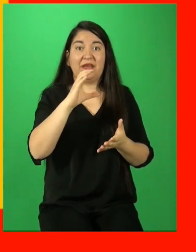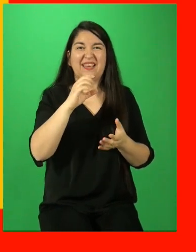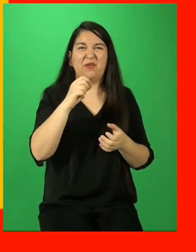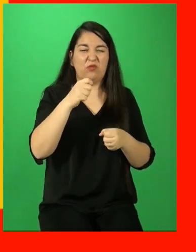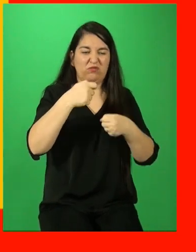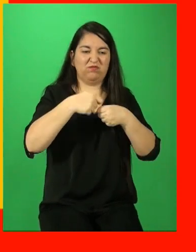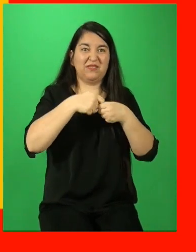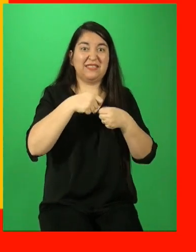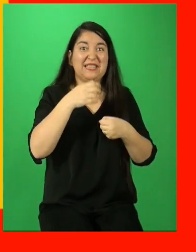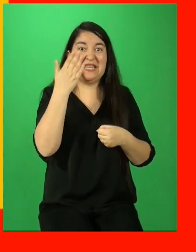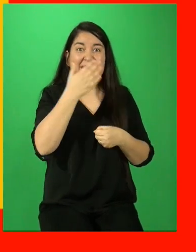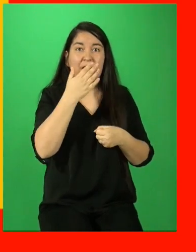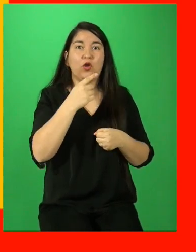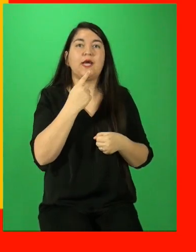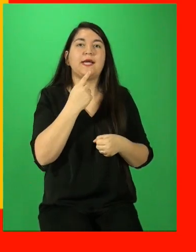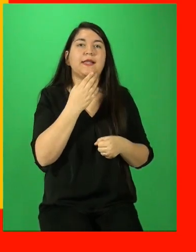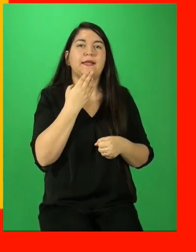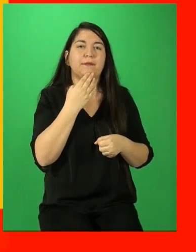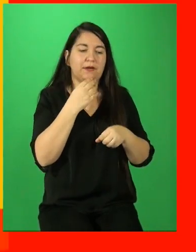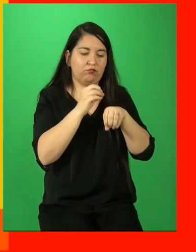y diamante.